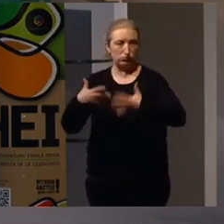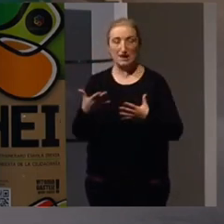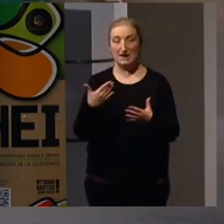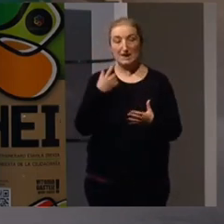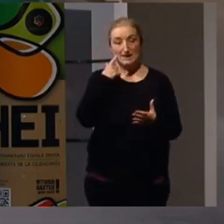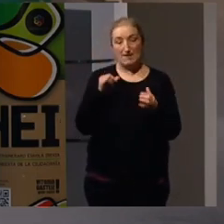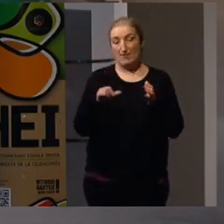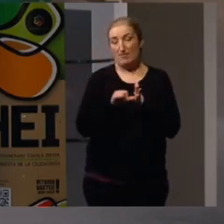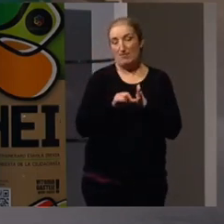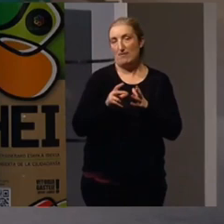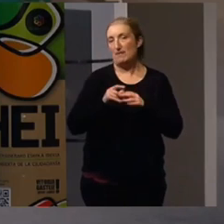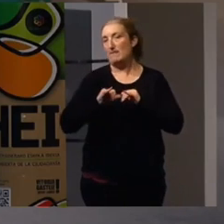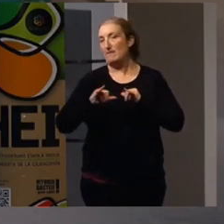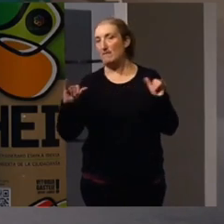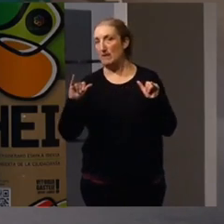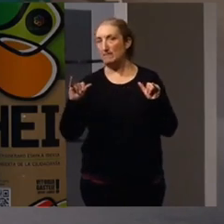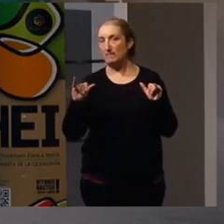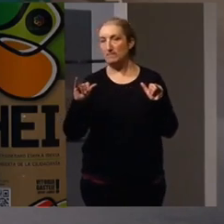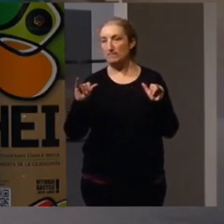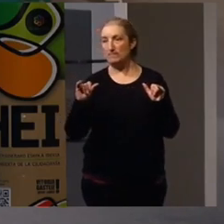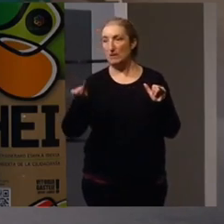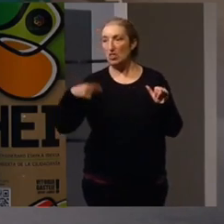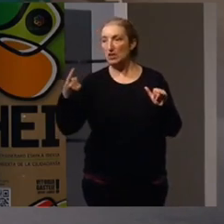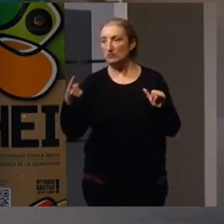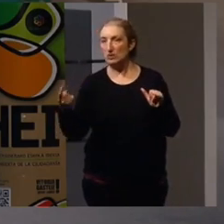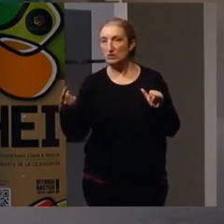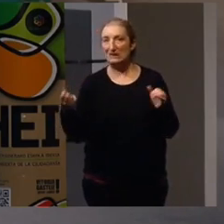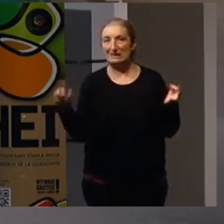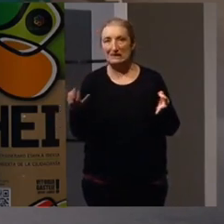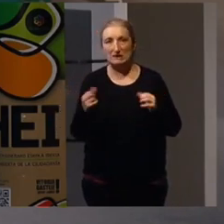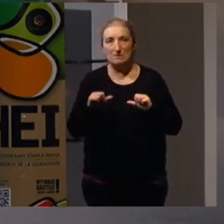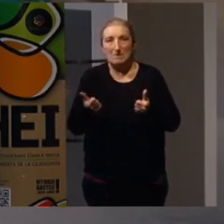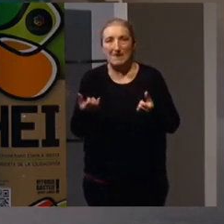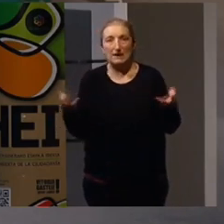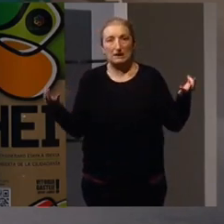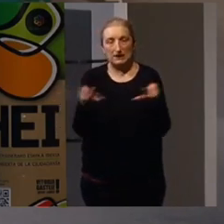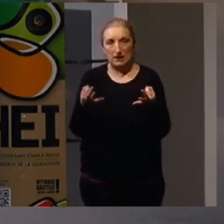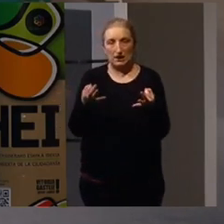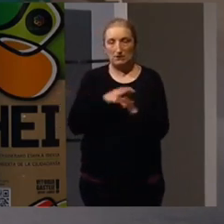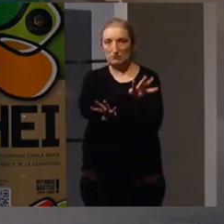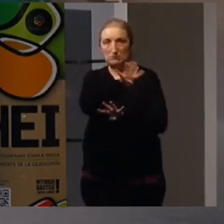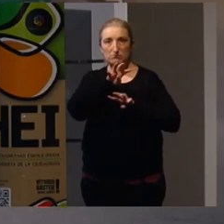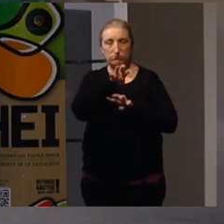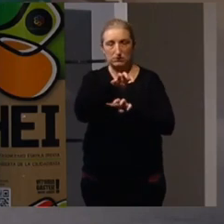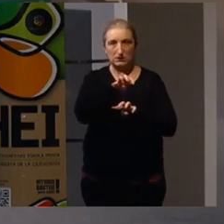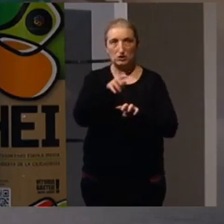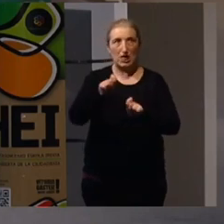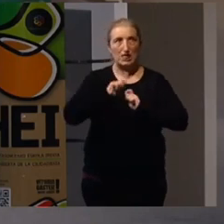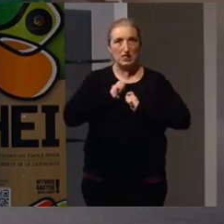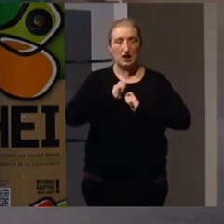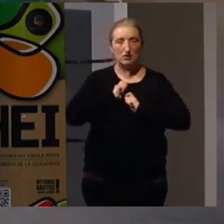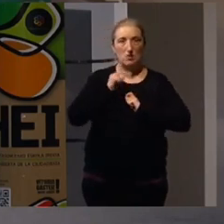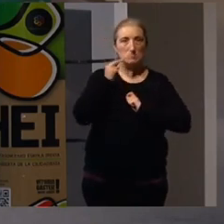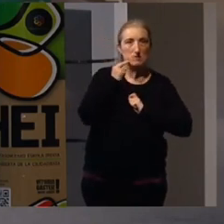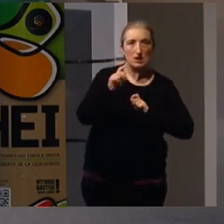acerca a su final, pero la máxima incertidumbre de que no tenemos ni idea de qué es lo que va a venir después. Con todo ese escenario generador de incertidumbre,